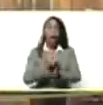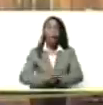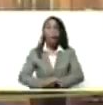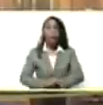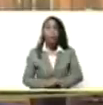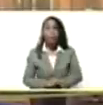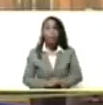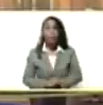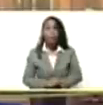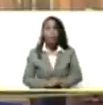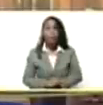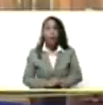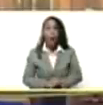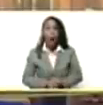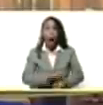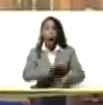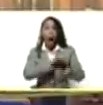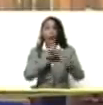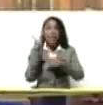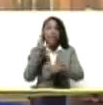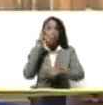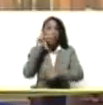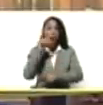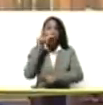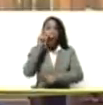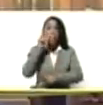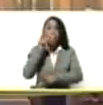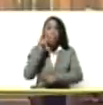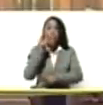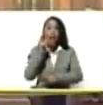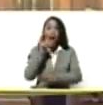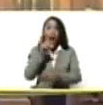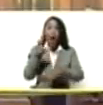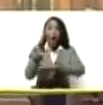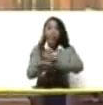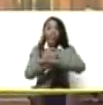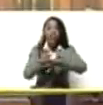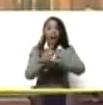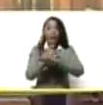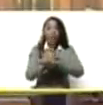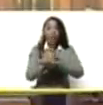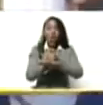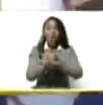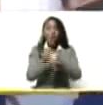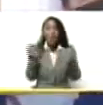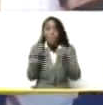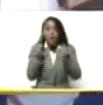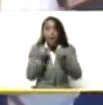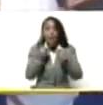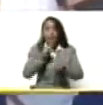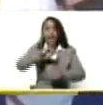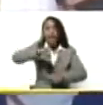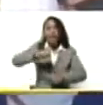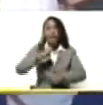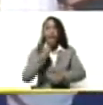su mando políticas acciones eventos una economía digital